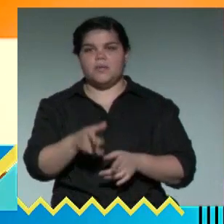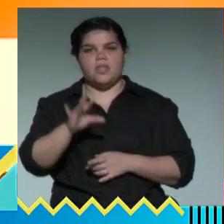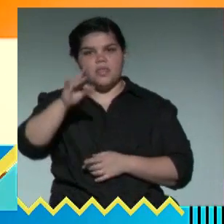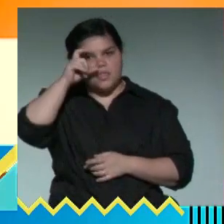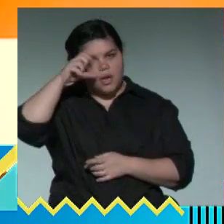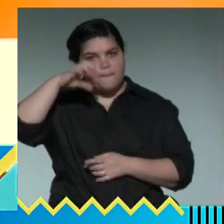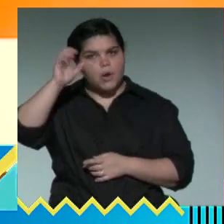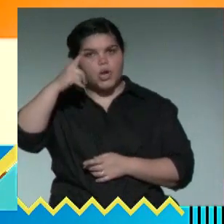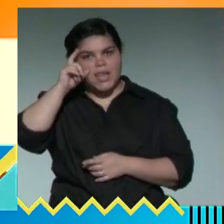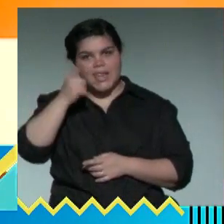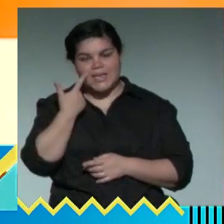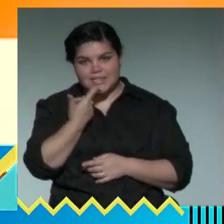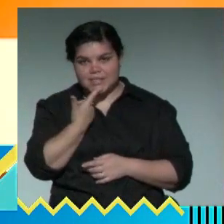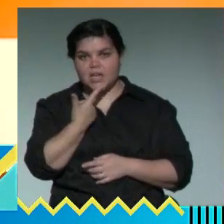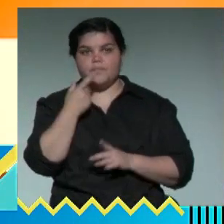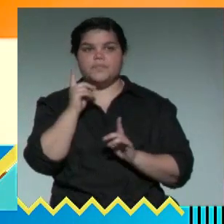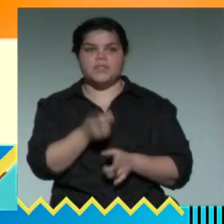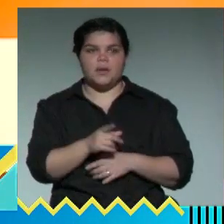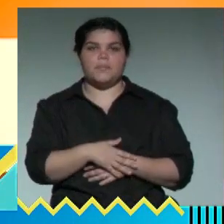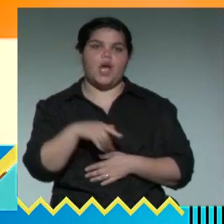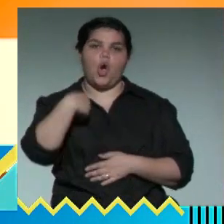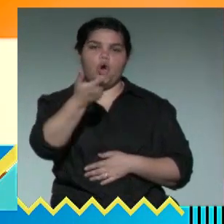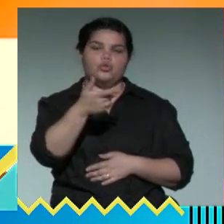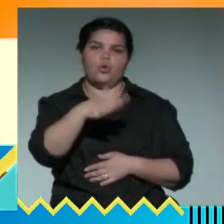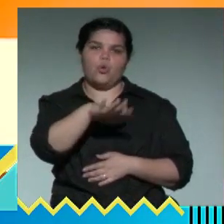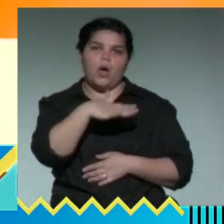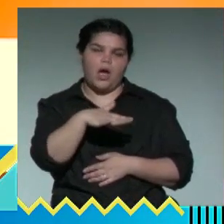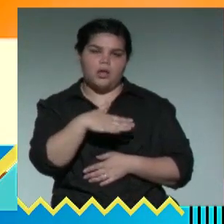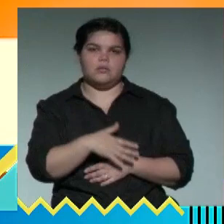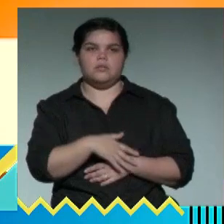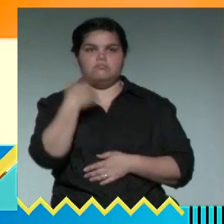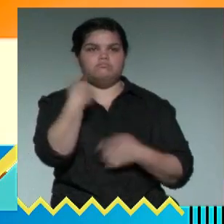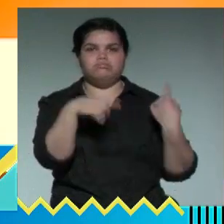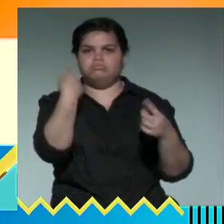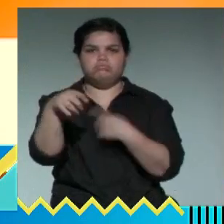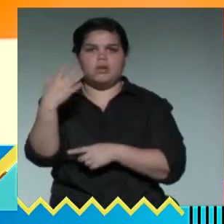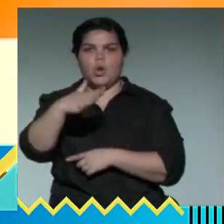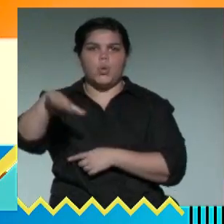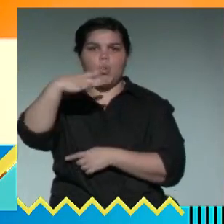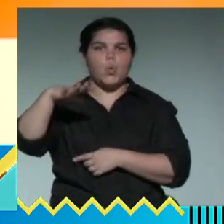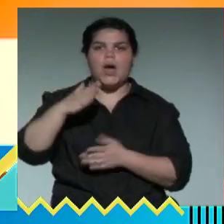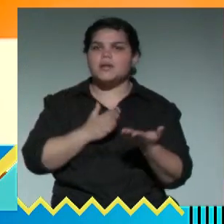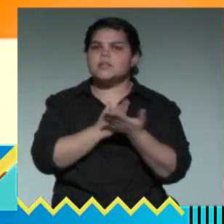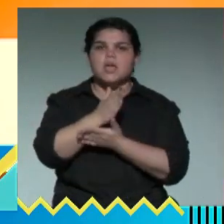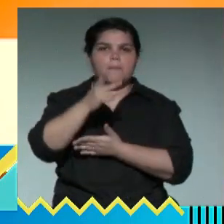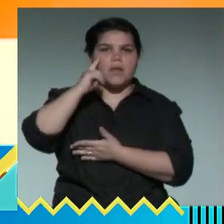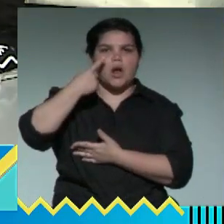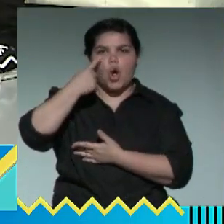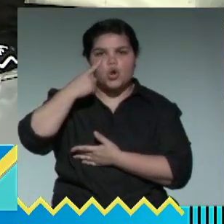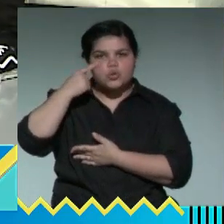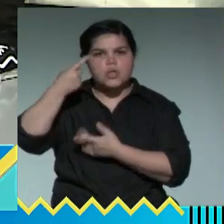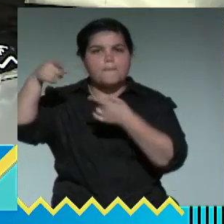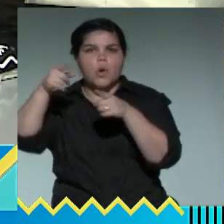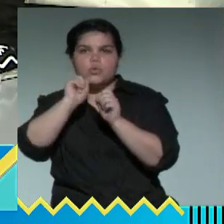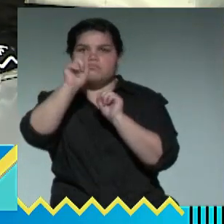de No Necesito Verte para Saberlo, con lo que pasaba en Manchester. O sea, siempre con una siempre un muy oído adelantado en, sí, sí, sí. en lo que estaba pasando. En un momento donde no